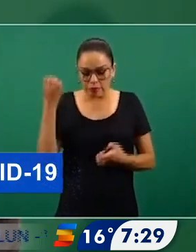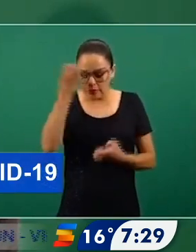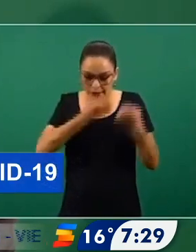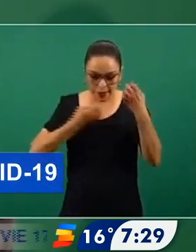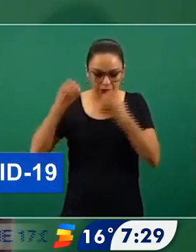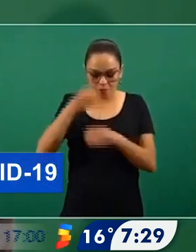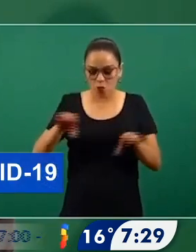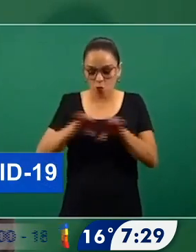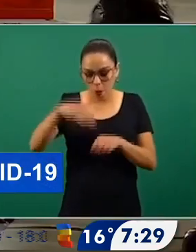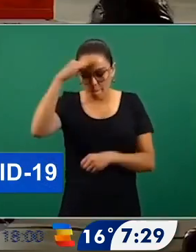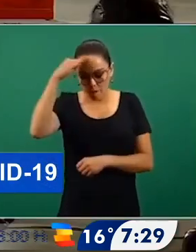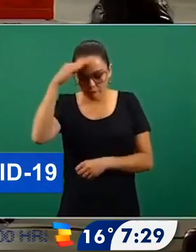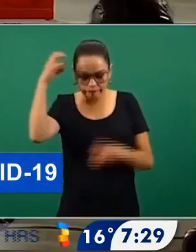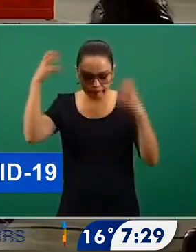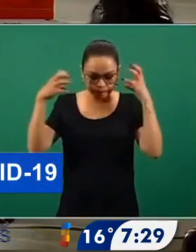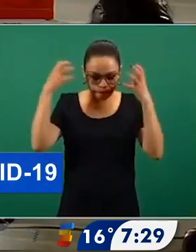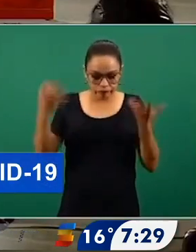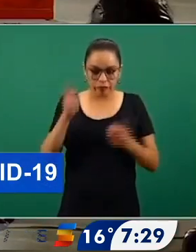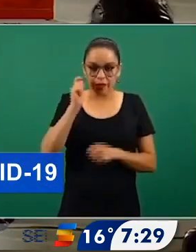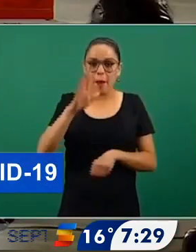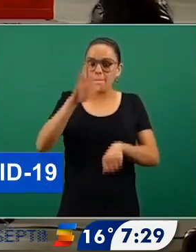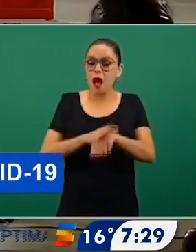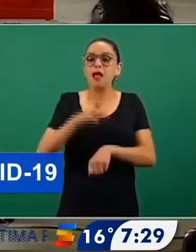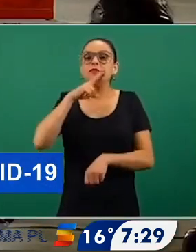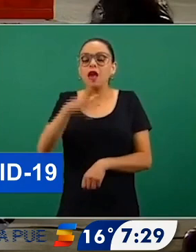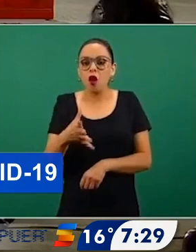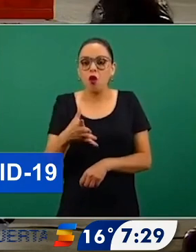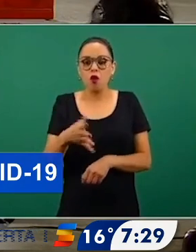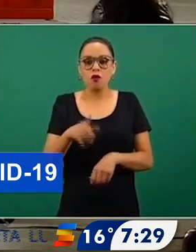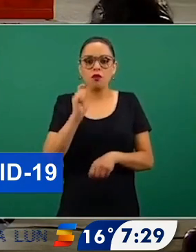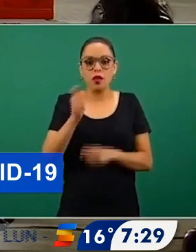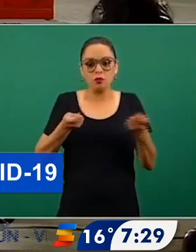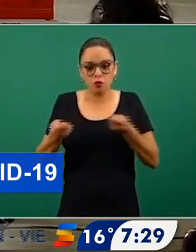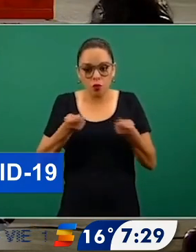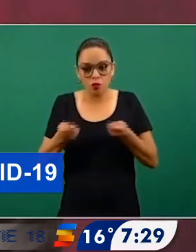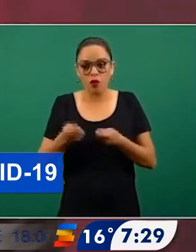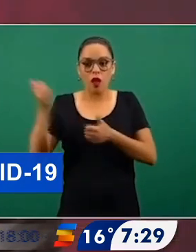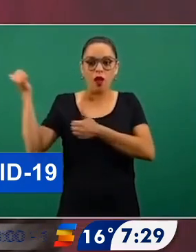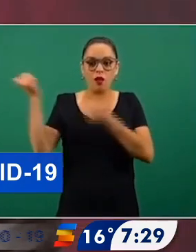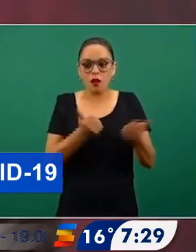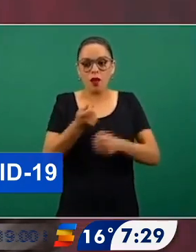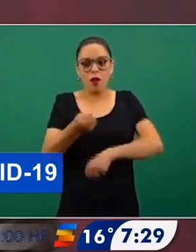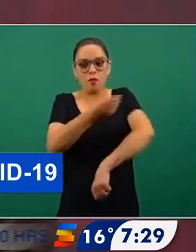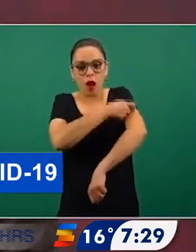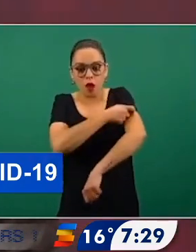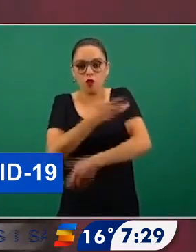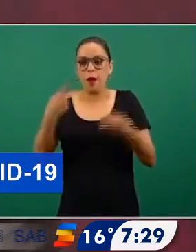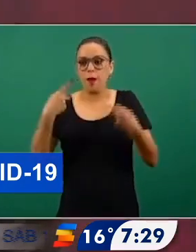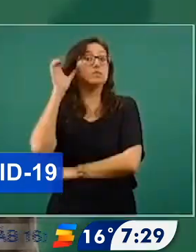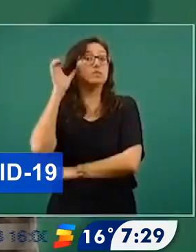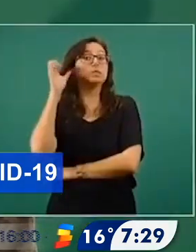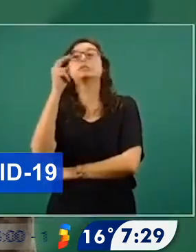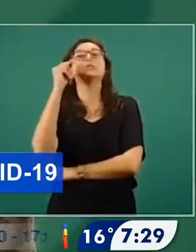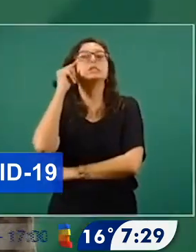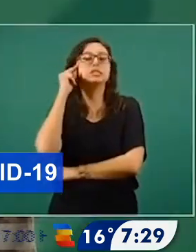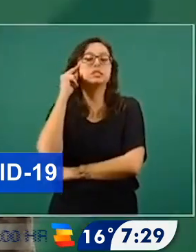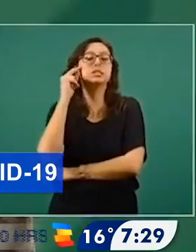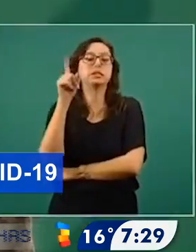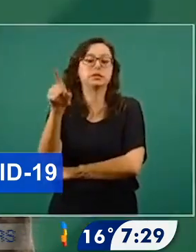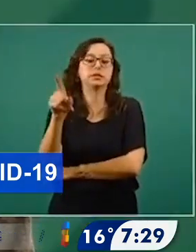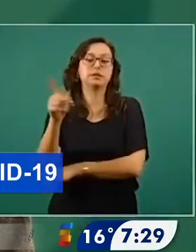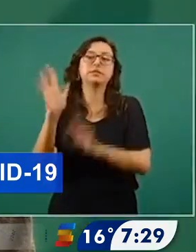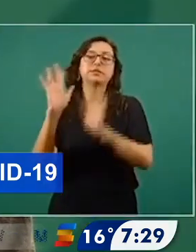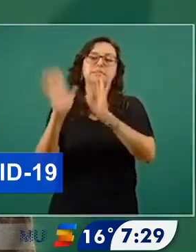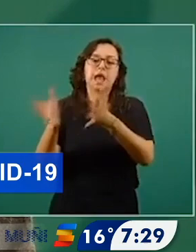mascarilla para evitar más contagios. Incluso ayer en la conferencia vespertina que se ofrece todos los días sobre